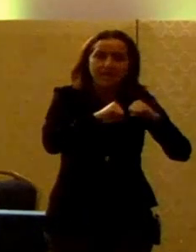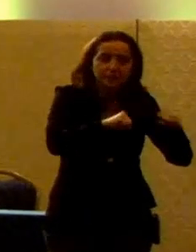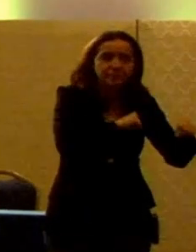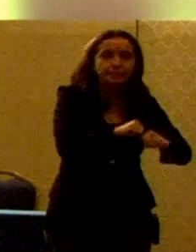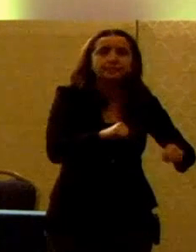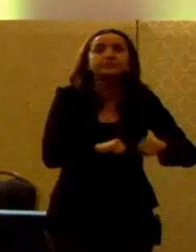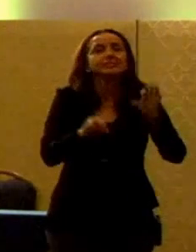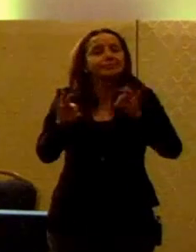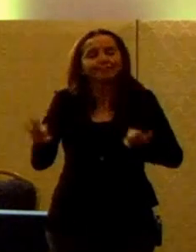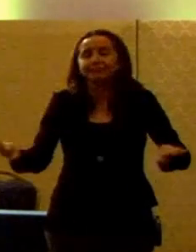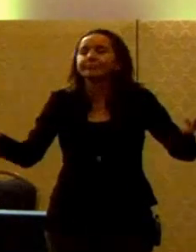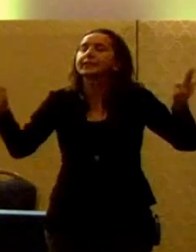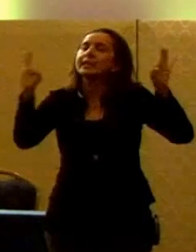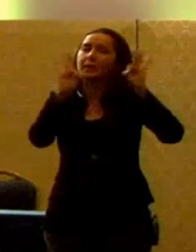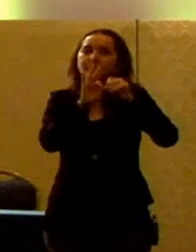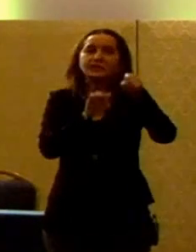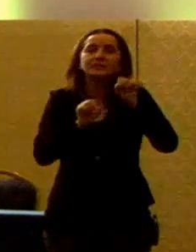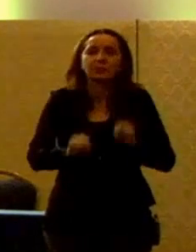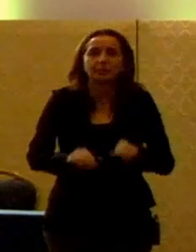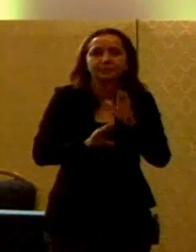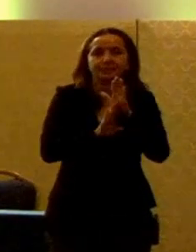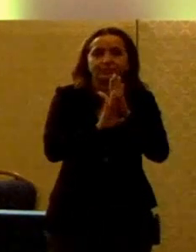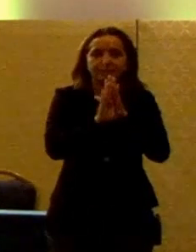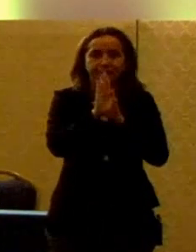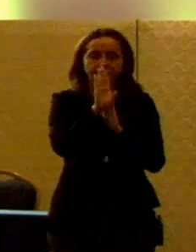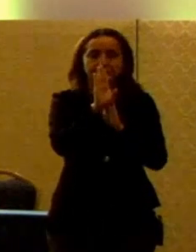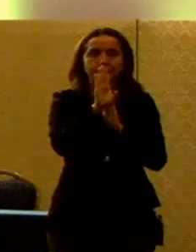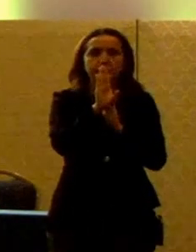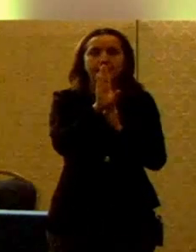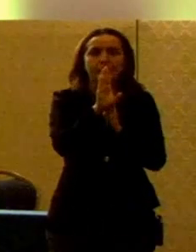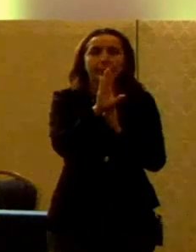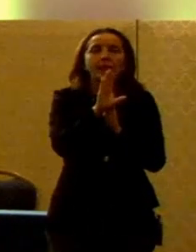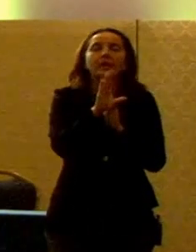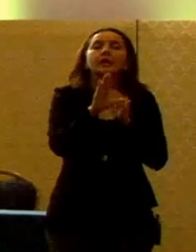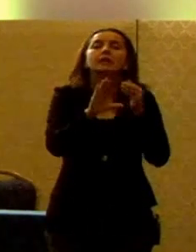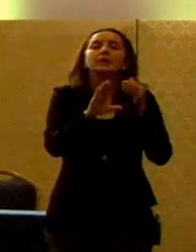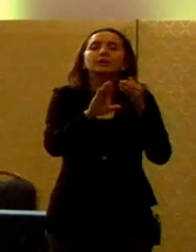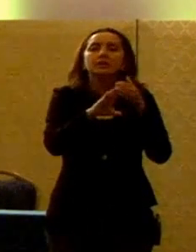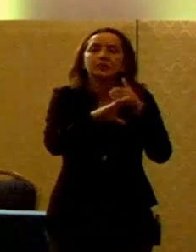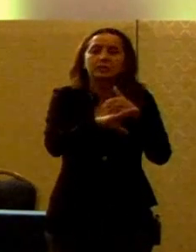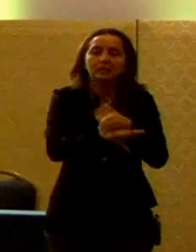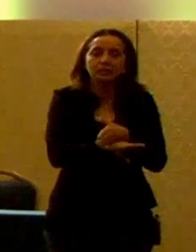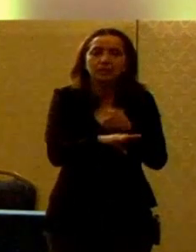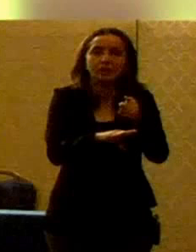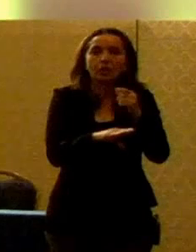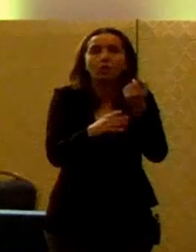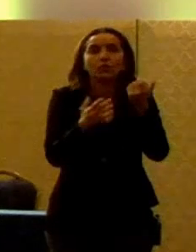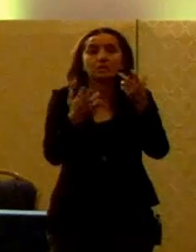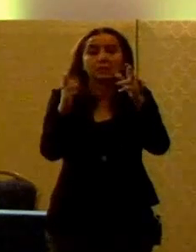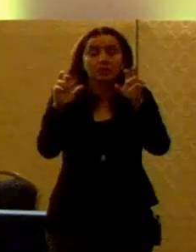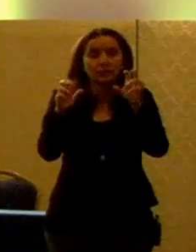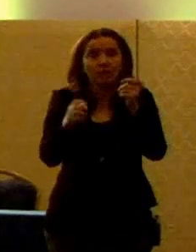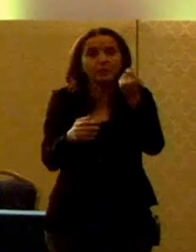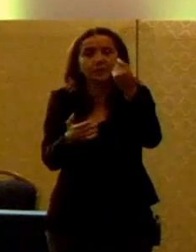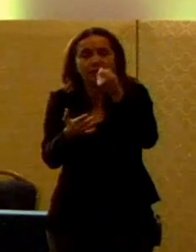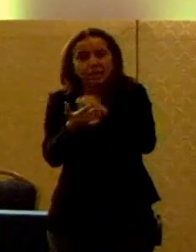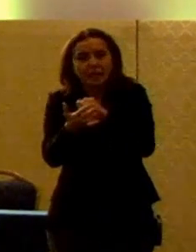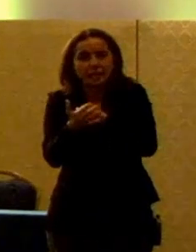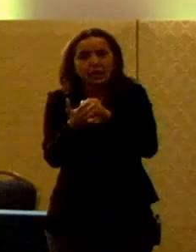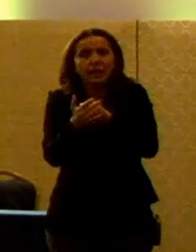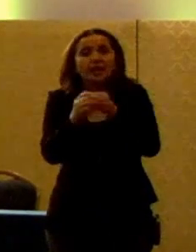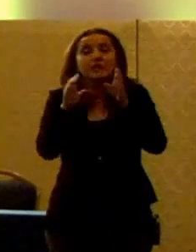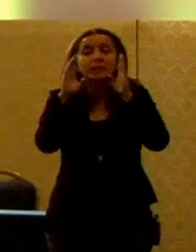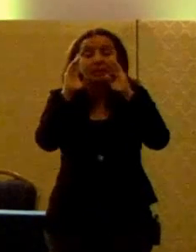fundamentales para la reactivación económica. Entonces, una gran parte del ahorro o del costo evitado se concentró en el sector